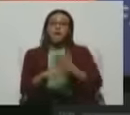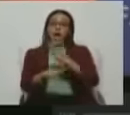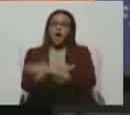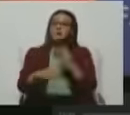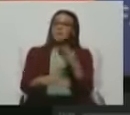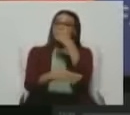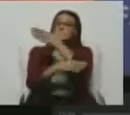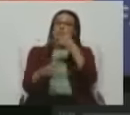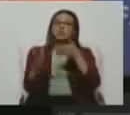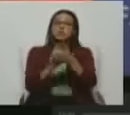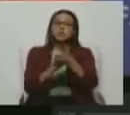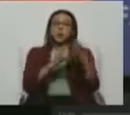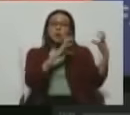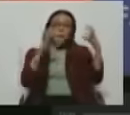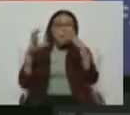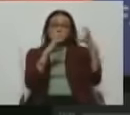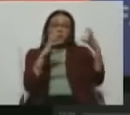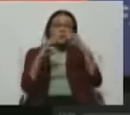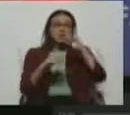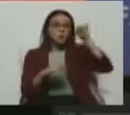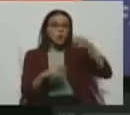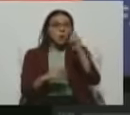Junín,